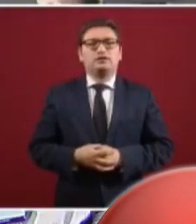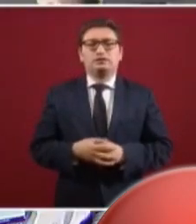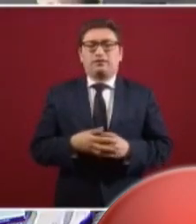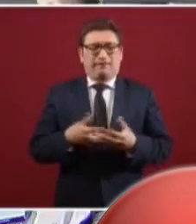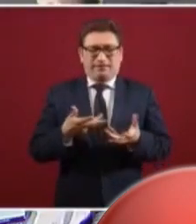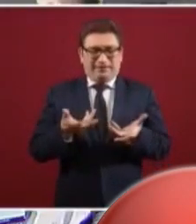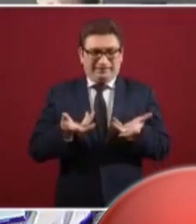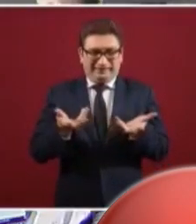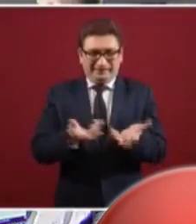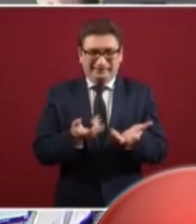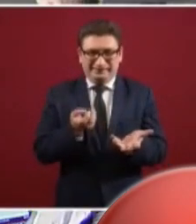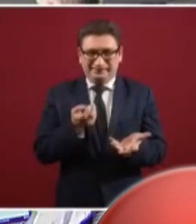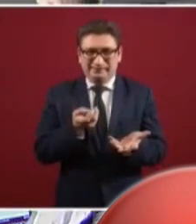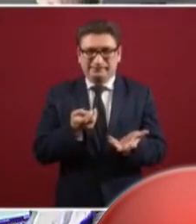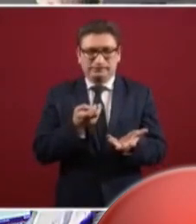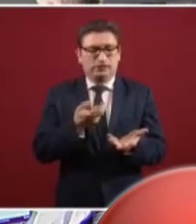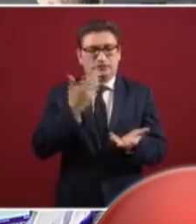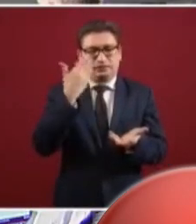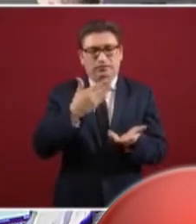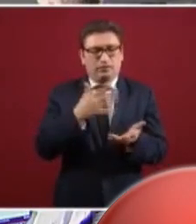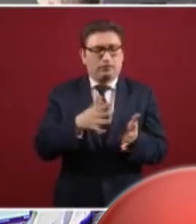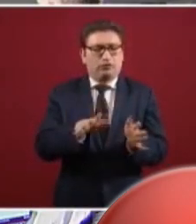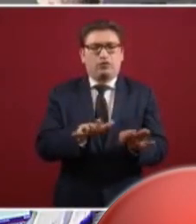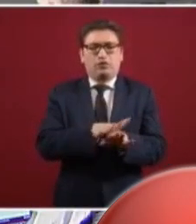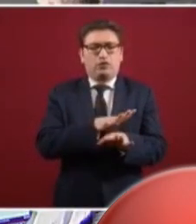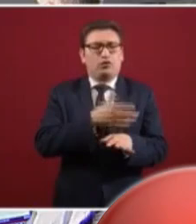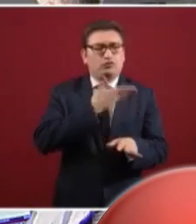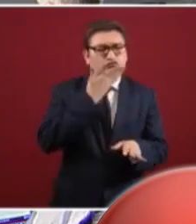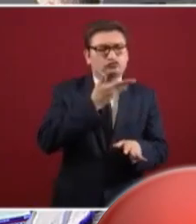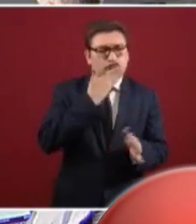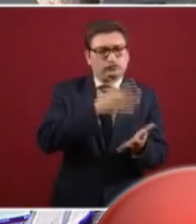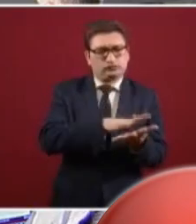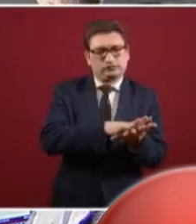hacer esta transición.